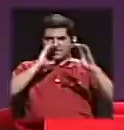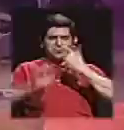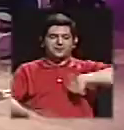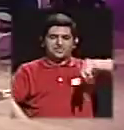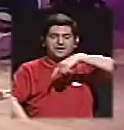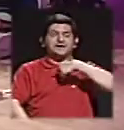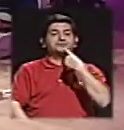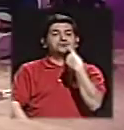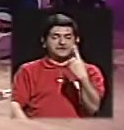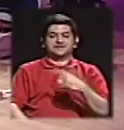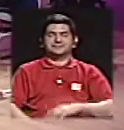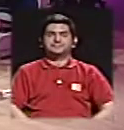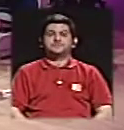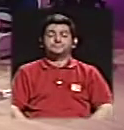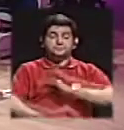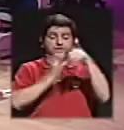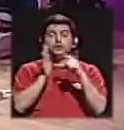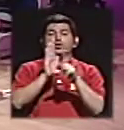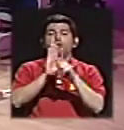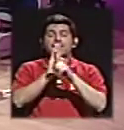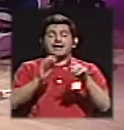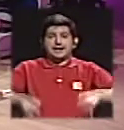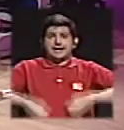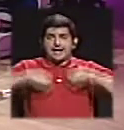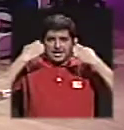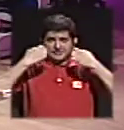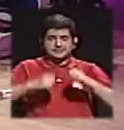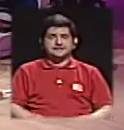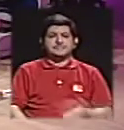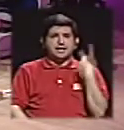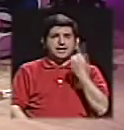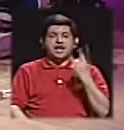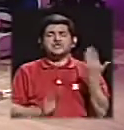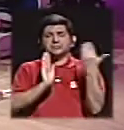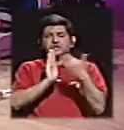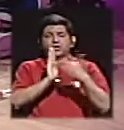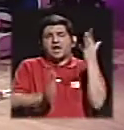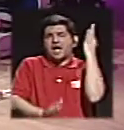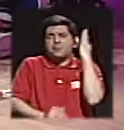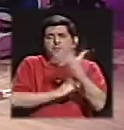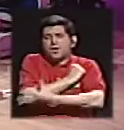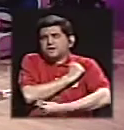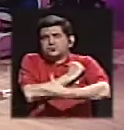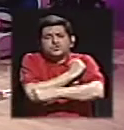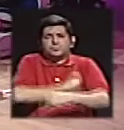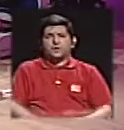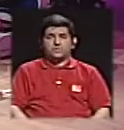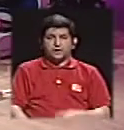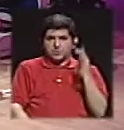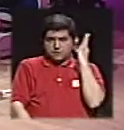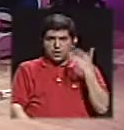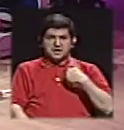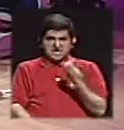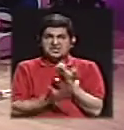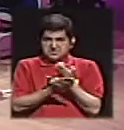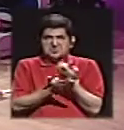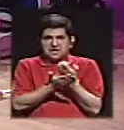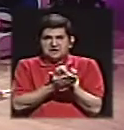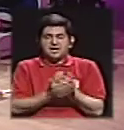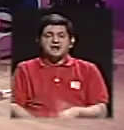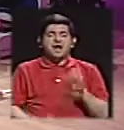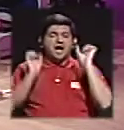con nosotros. Dice doña Amable que toda la legislación que existe a las únicas que perjudica es a las mujeres pobres, porque las mujeres con medios económicos